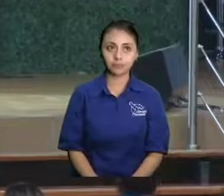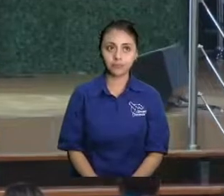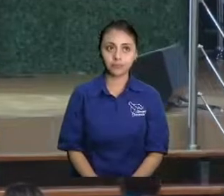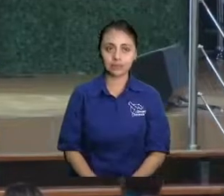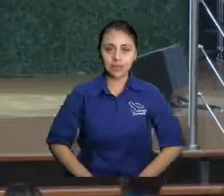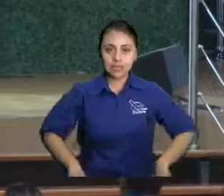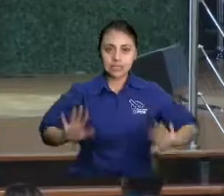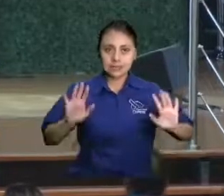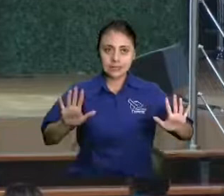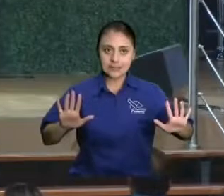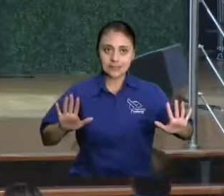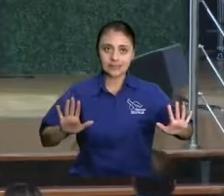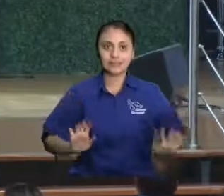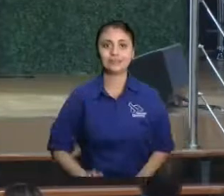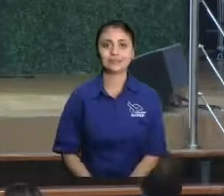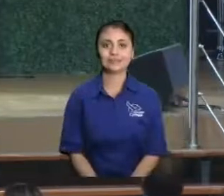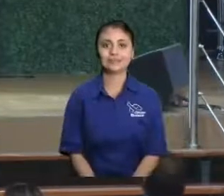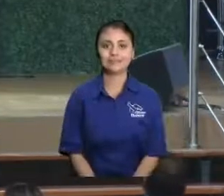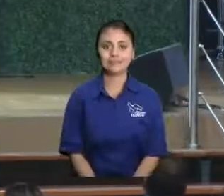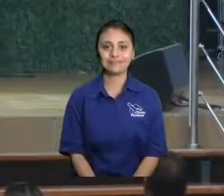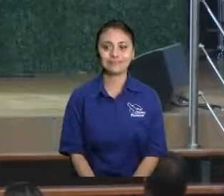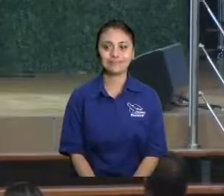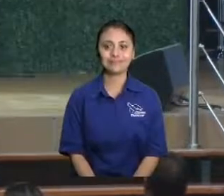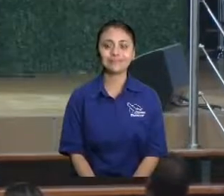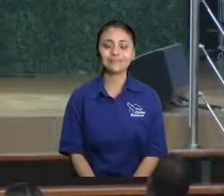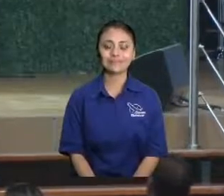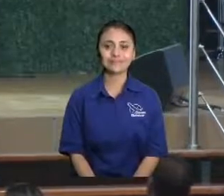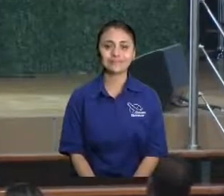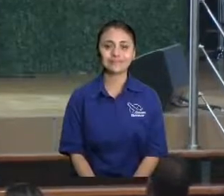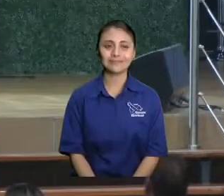Agárrenme, por favor, agárrenme.